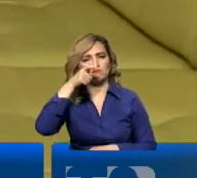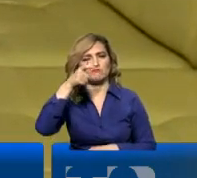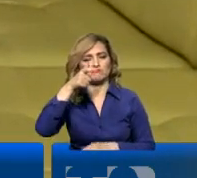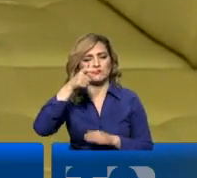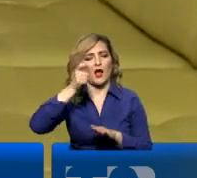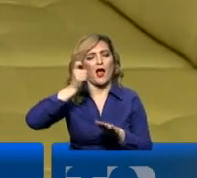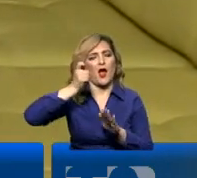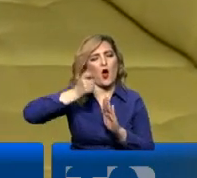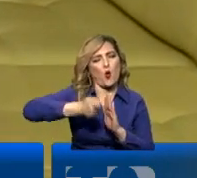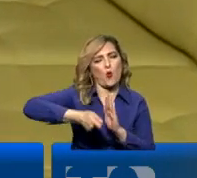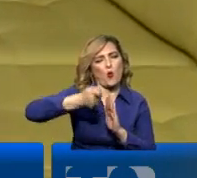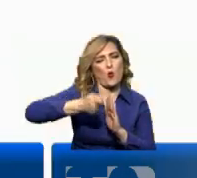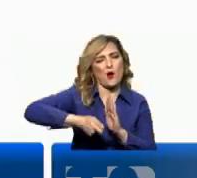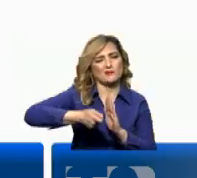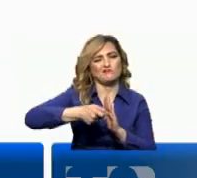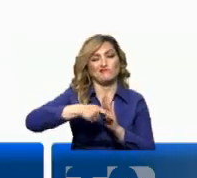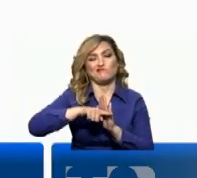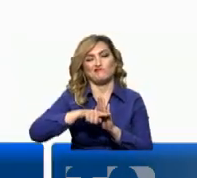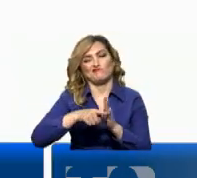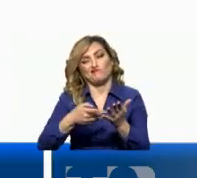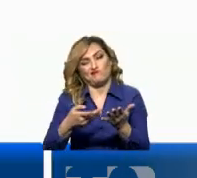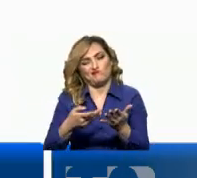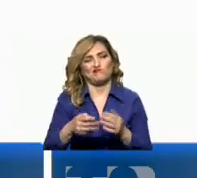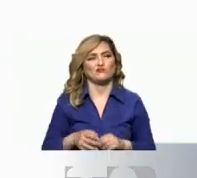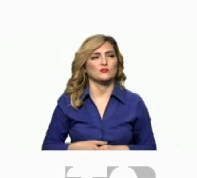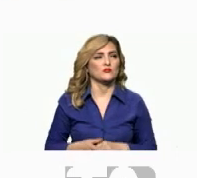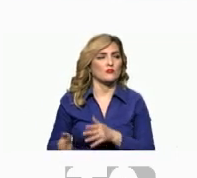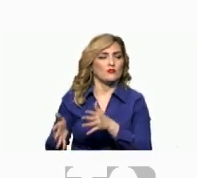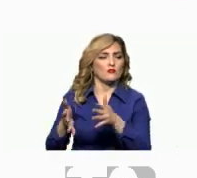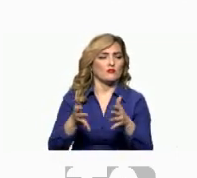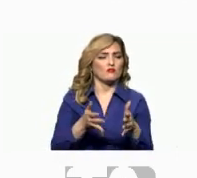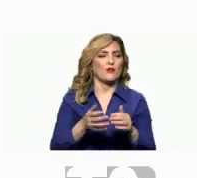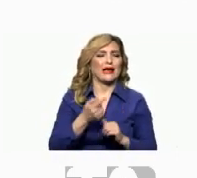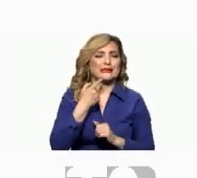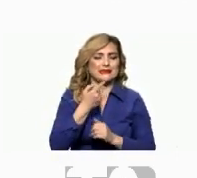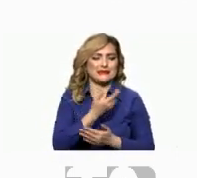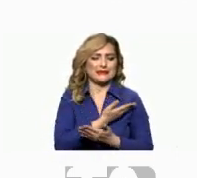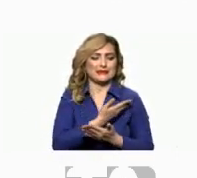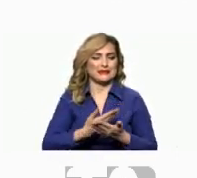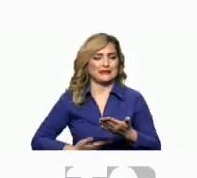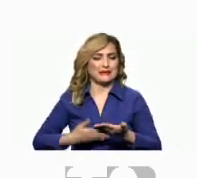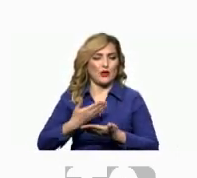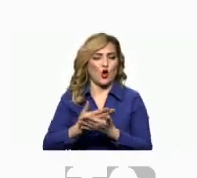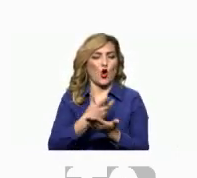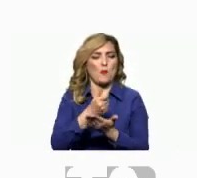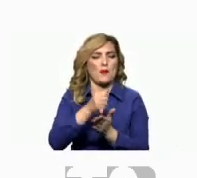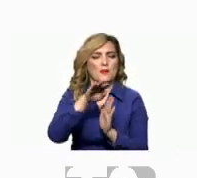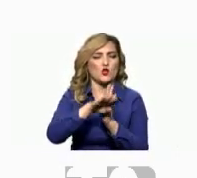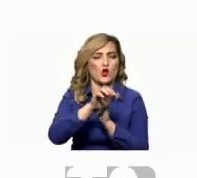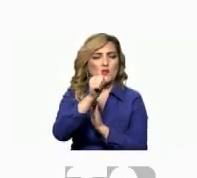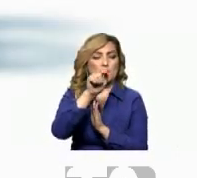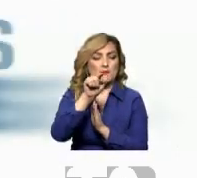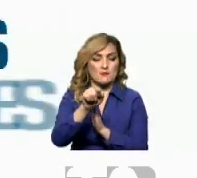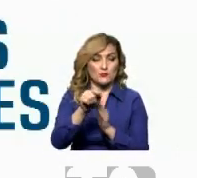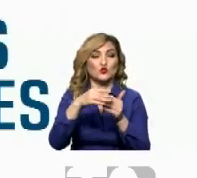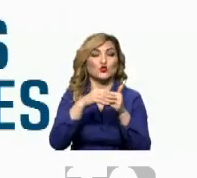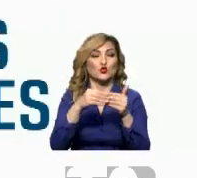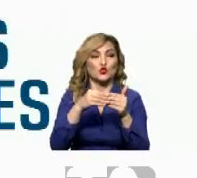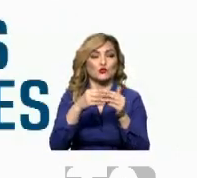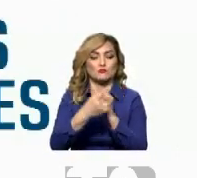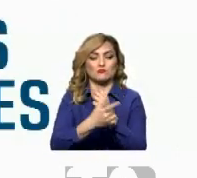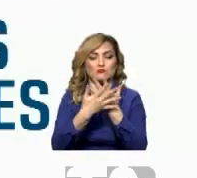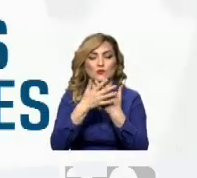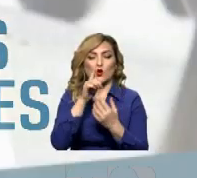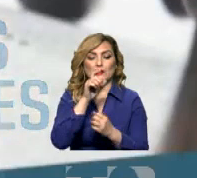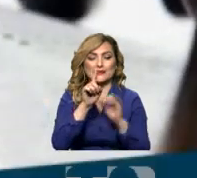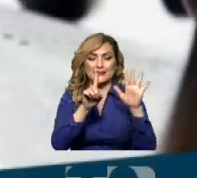jueces muchas de las veces se ve afectado. La propuesta del Ejecutivo señala como pena mínima si la compra es menor a $10,000, de 6 a 1 año de